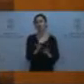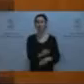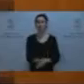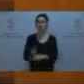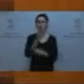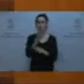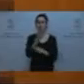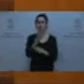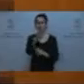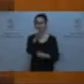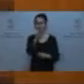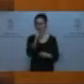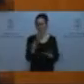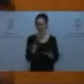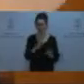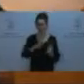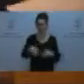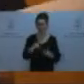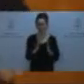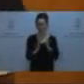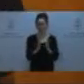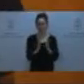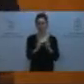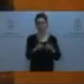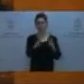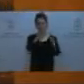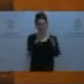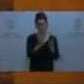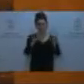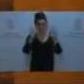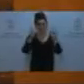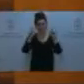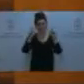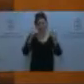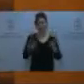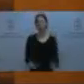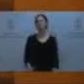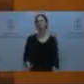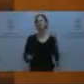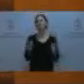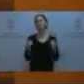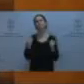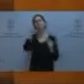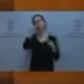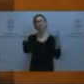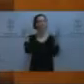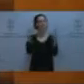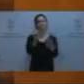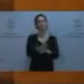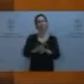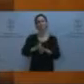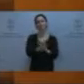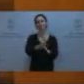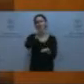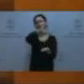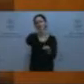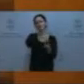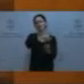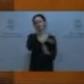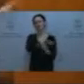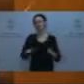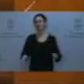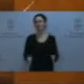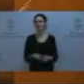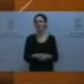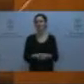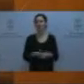referirme solamente a este último periodo en el que usted, y lo digo entre comillas, es responsable de esta consejería y de esta materia.